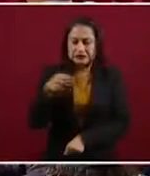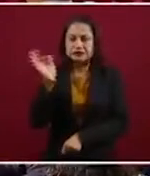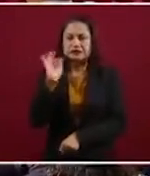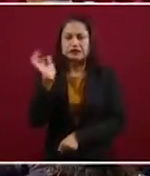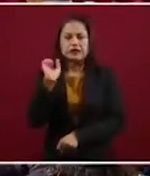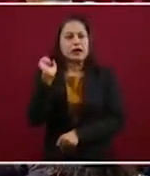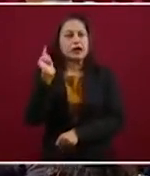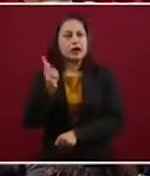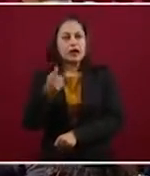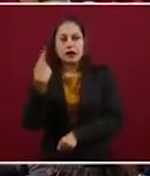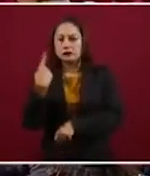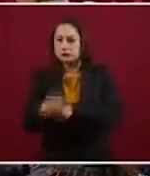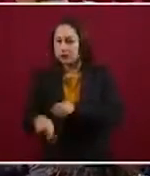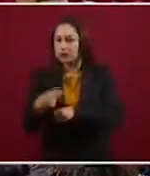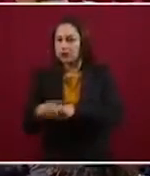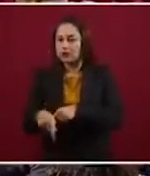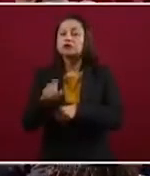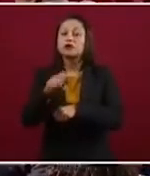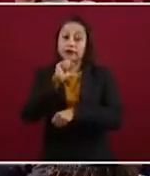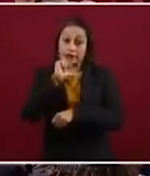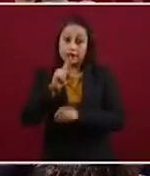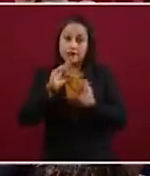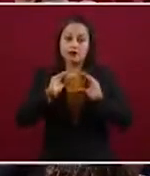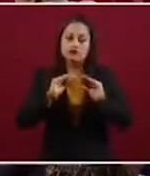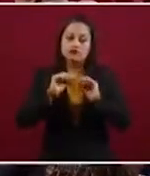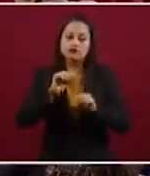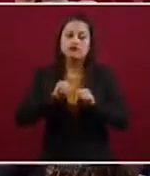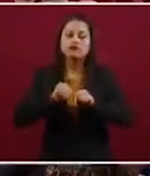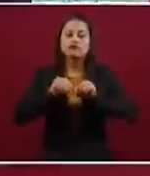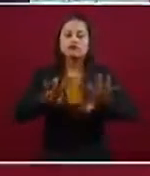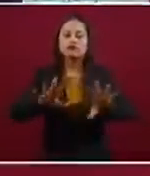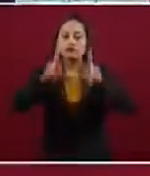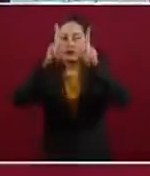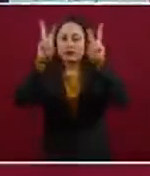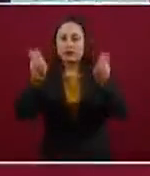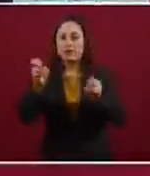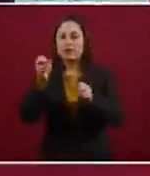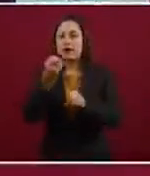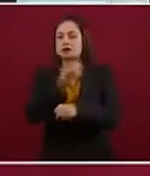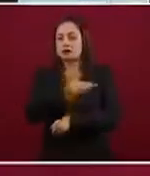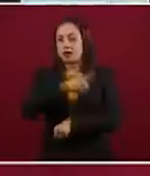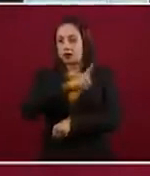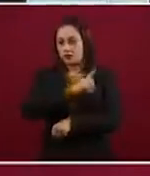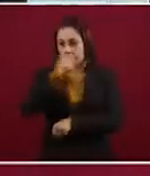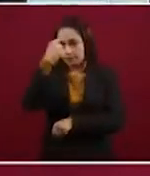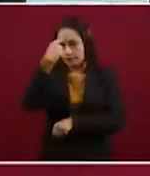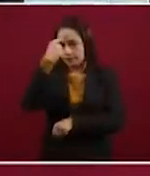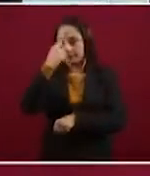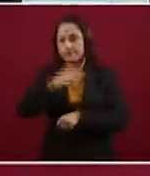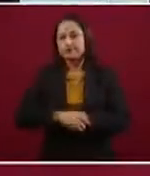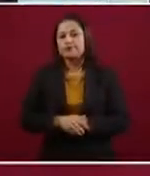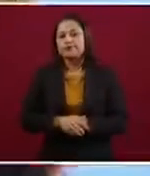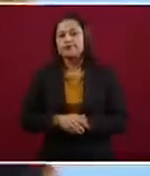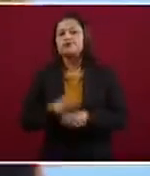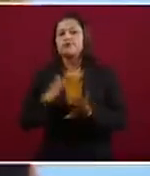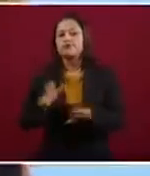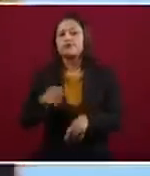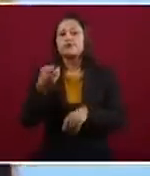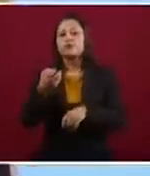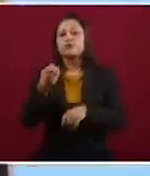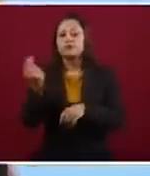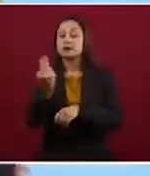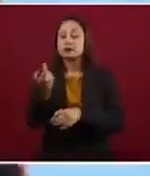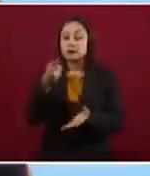del el tema de la salud mental tenemos que capacitar a este personal ya que originalmente solamente se encontraba